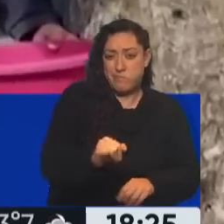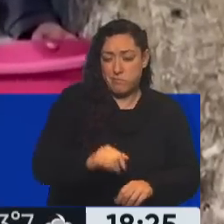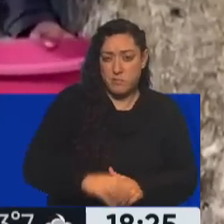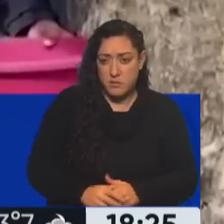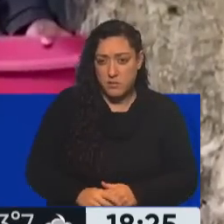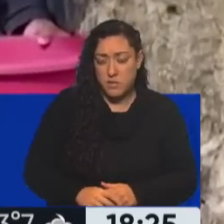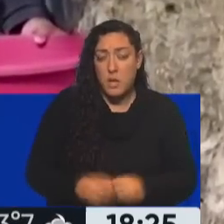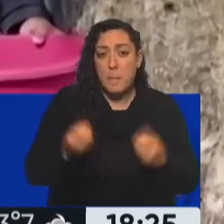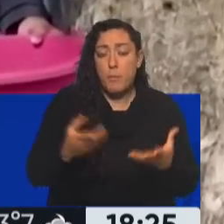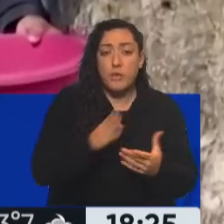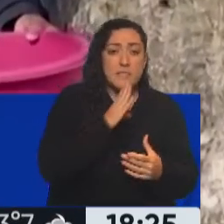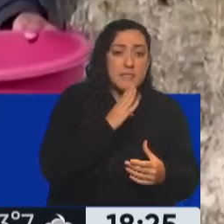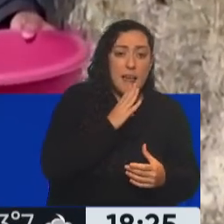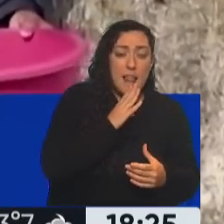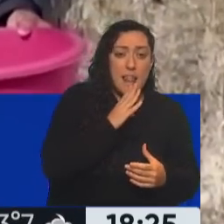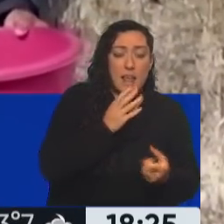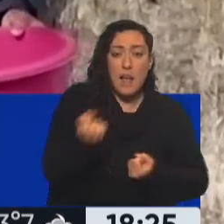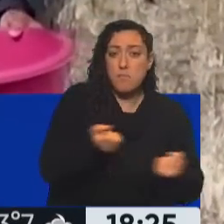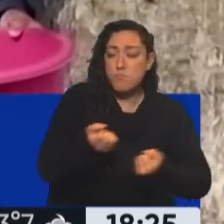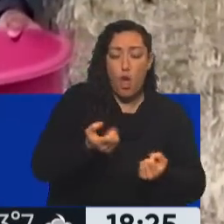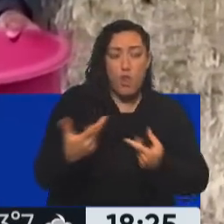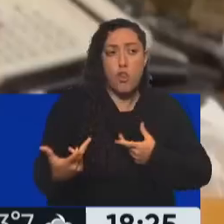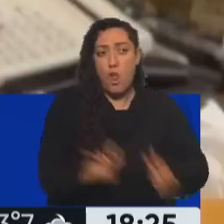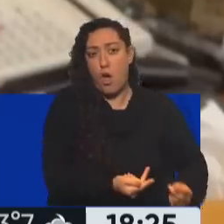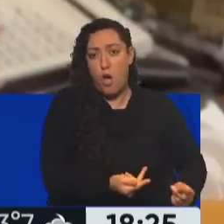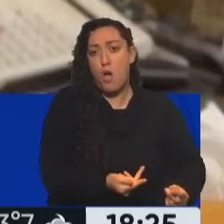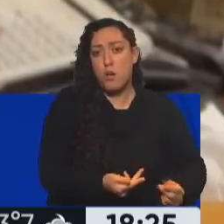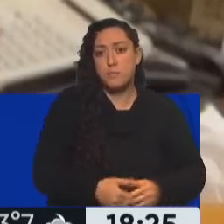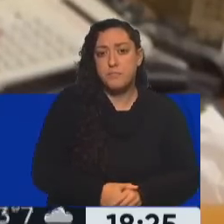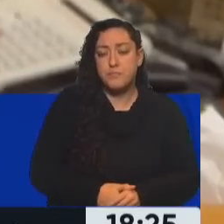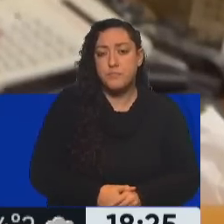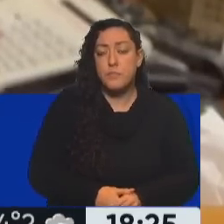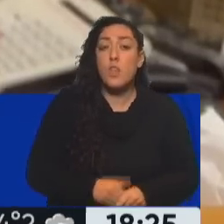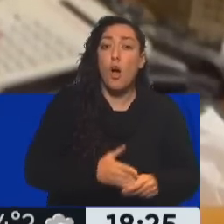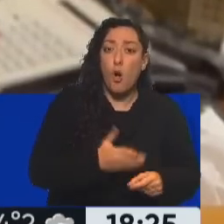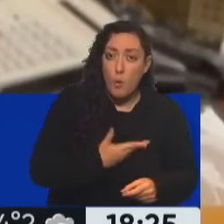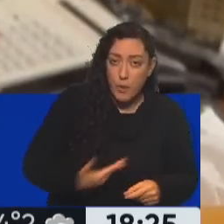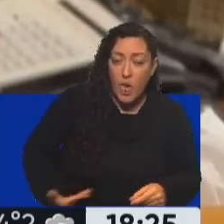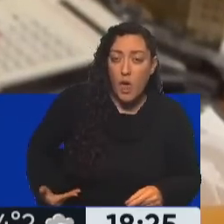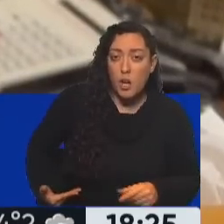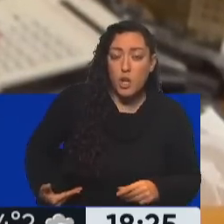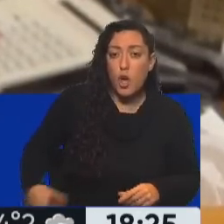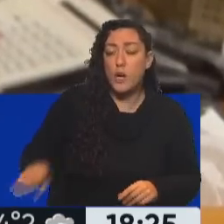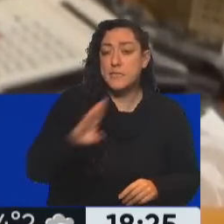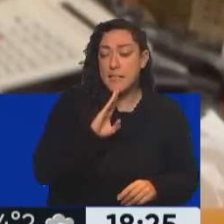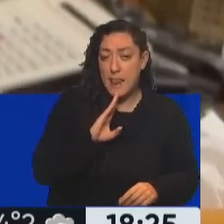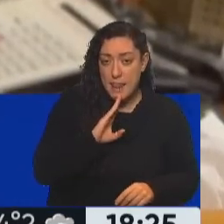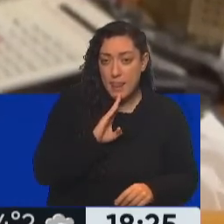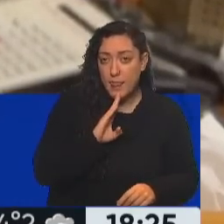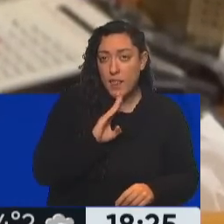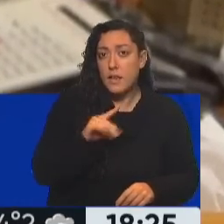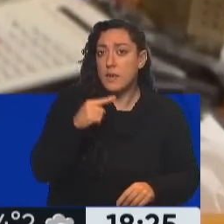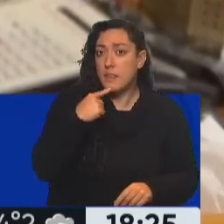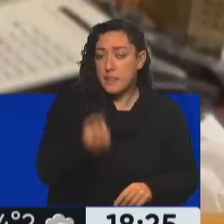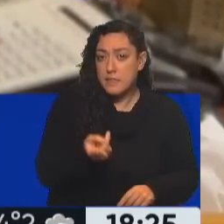por el bloqueo israelí al ingreso de camiones con ayuda alimentaria. Pero el gobierno del primer ministro Benjamín Netanyahu aseguró que